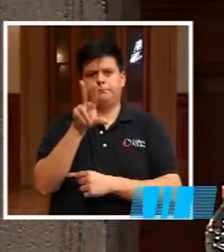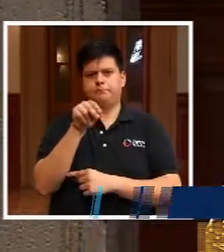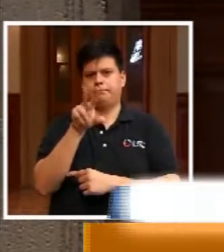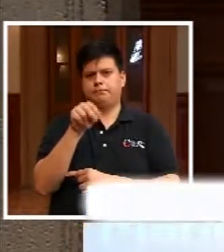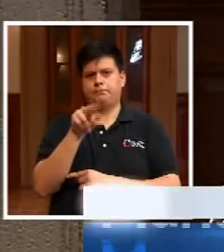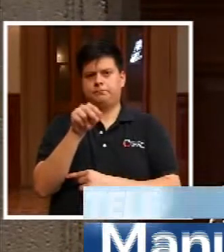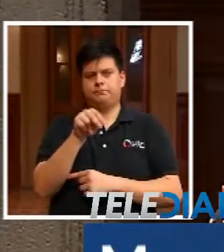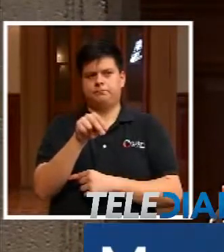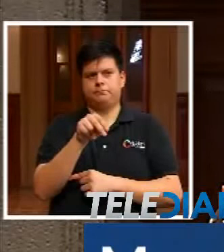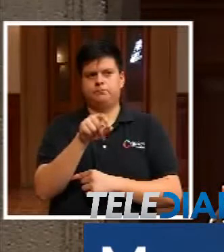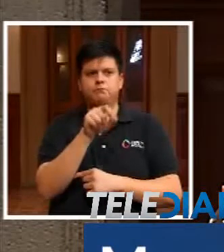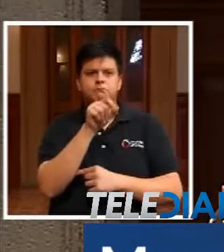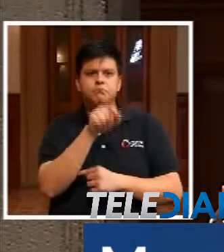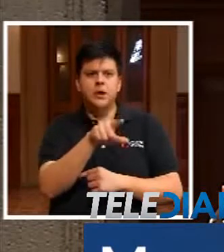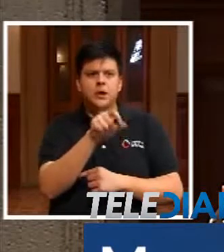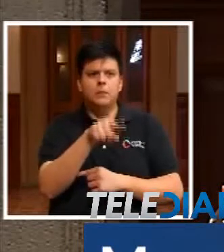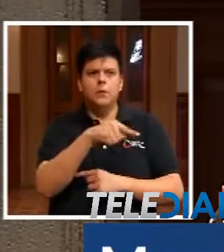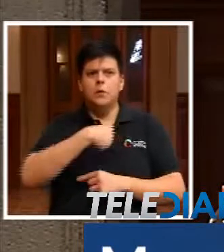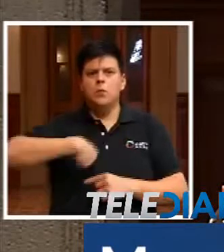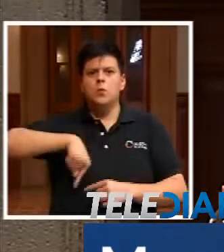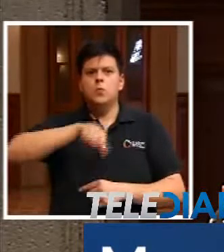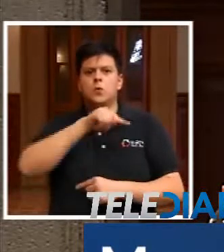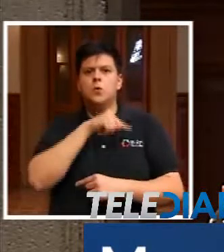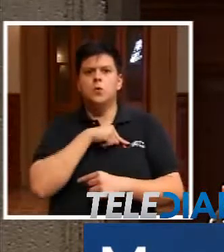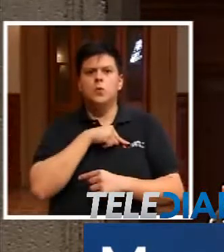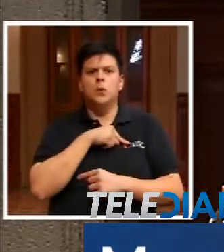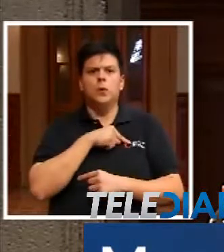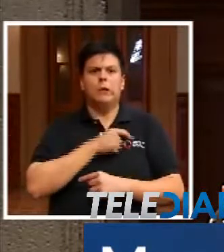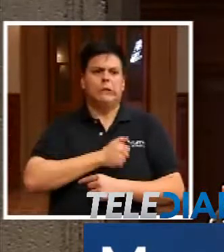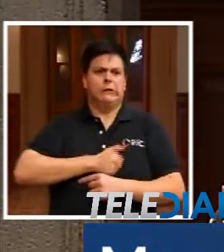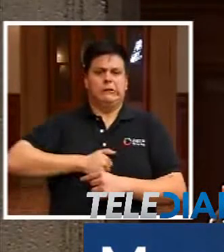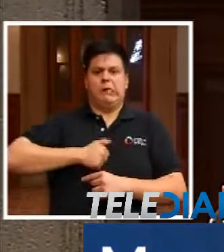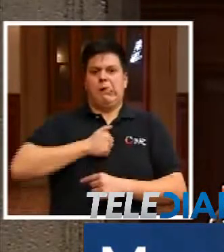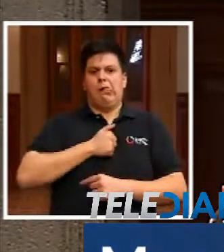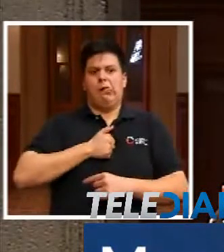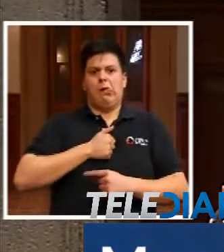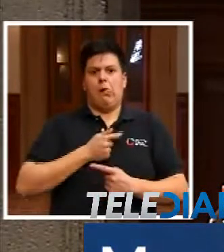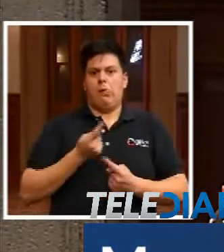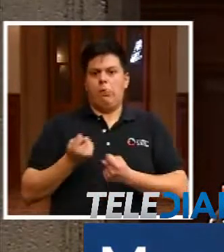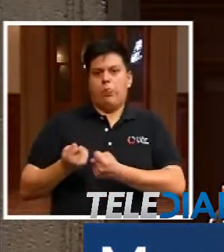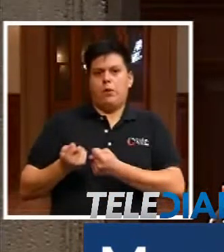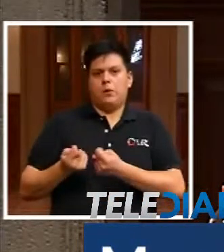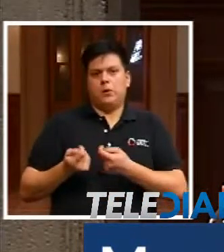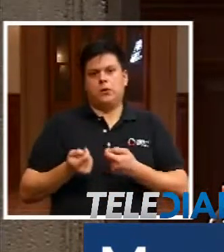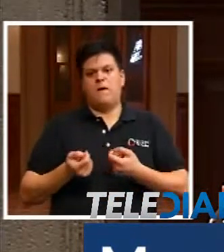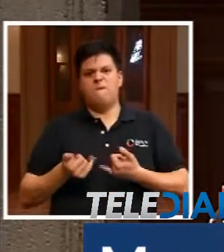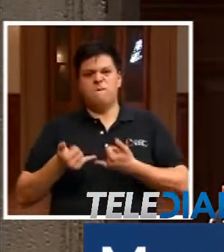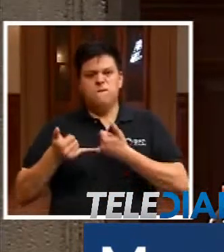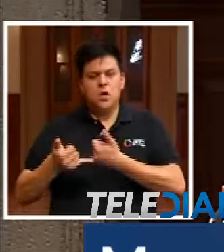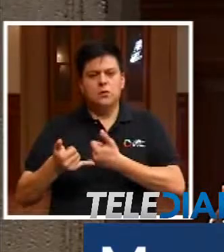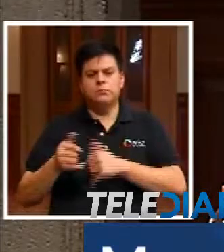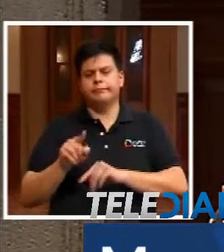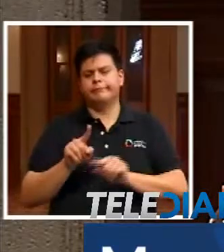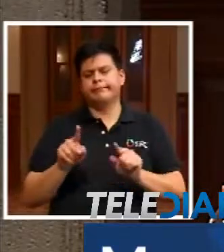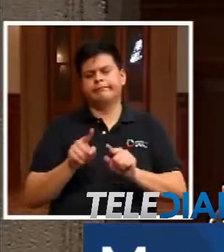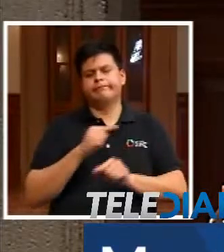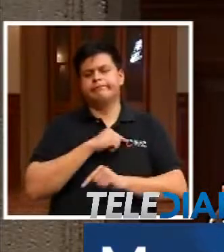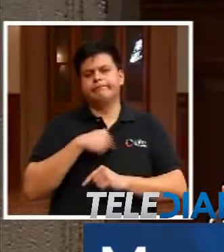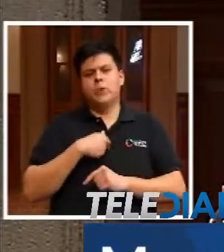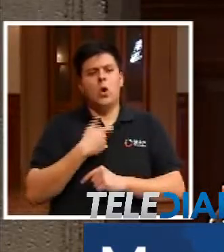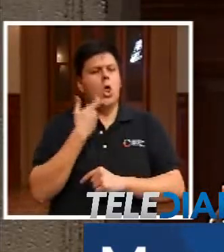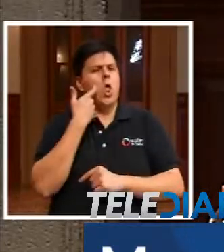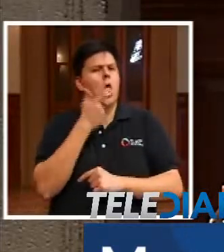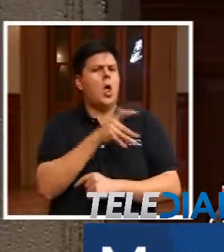Esto no es algo de dolo, no es algo que nosotros no queramos aplicarlas